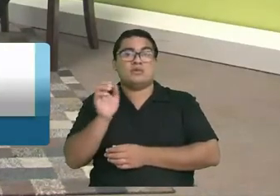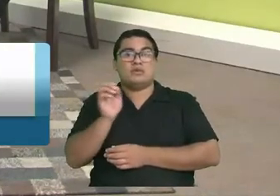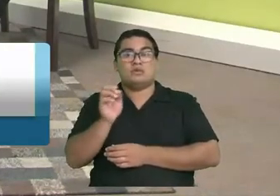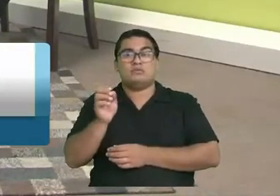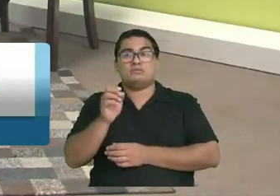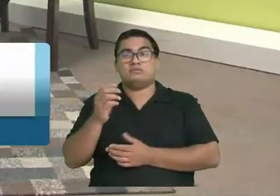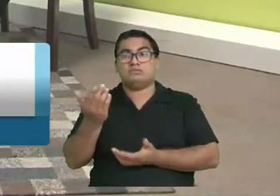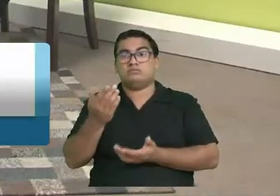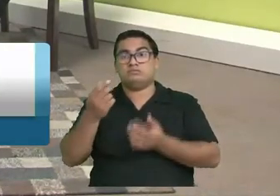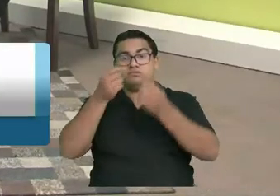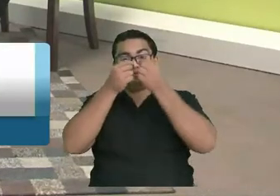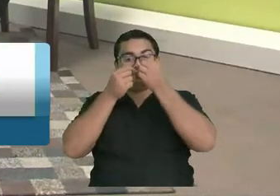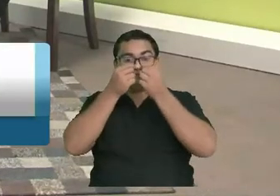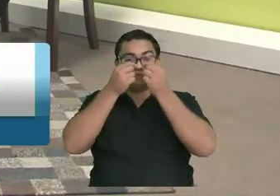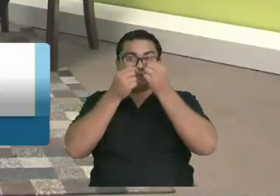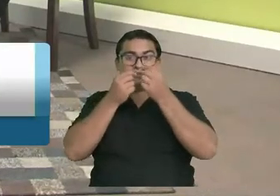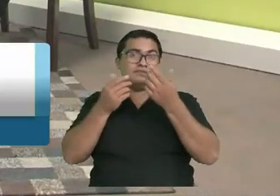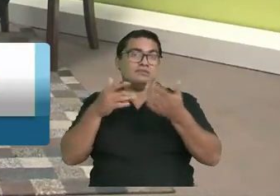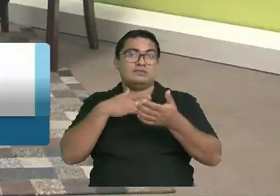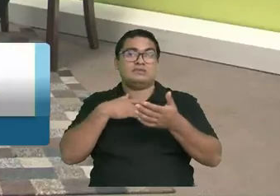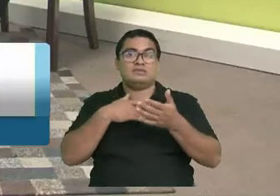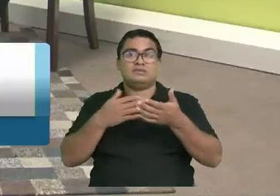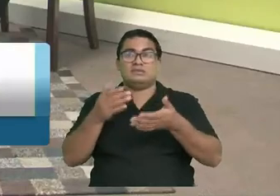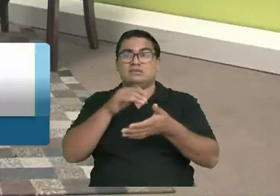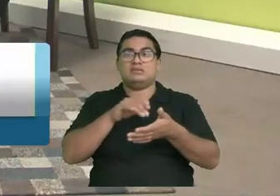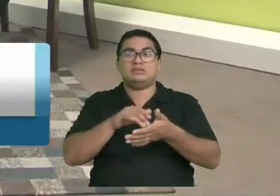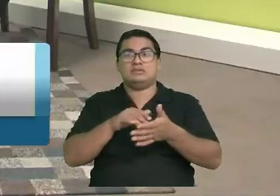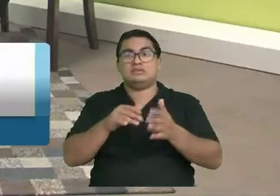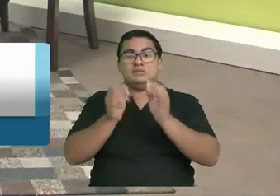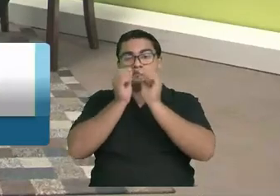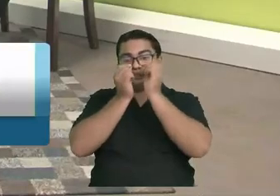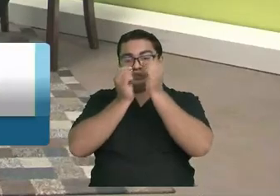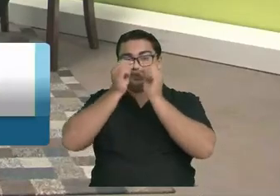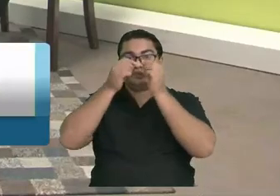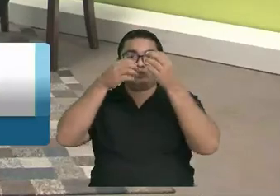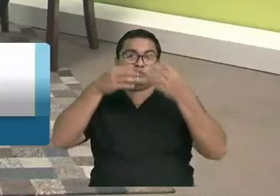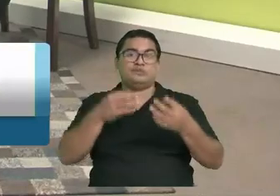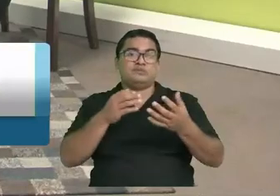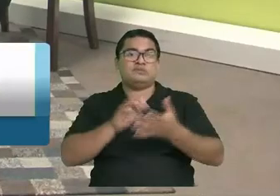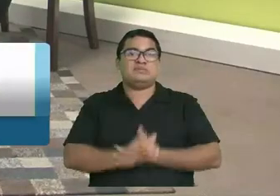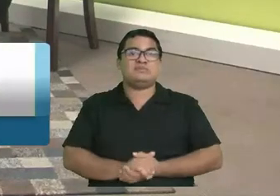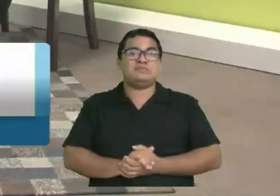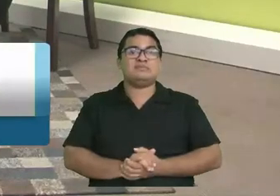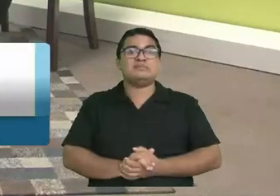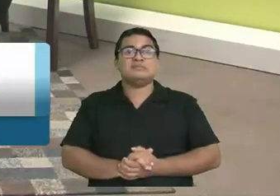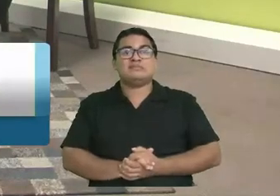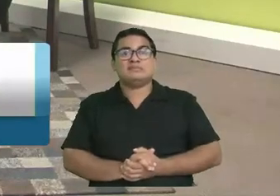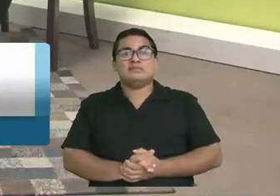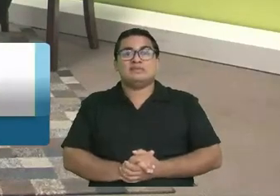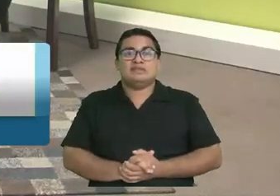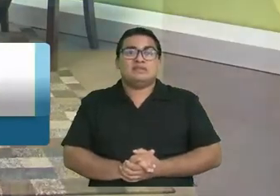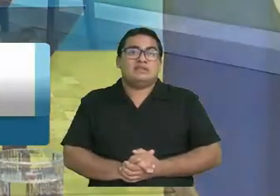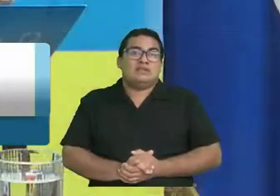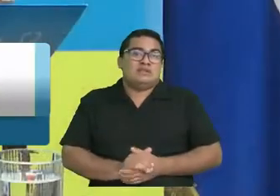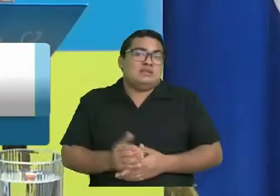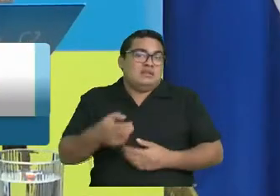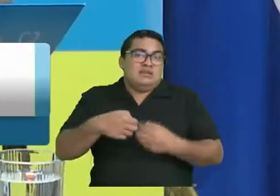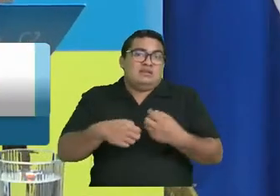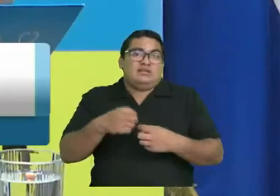cirugía plástica, por si va a requerir luego una terapia reconstructiva. Claro, cirugía plástica. Así es. Porque si afecta parte